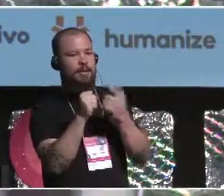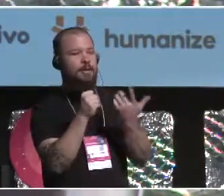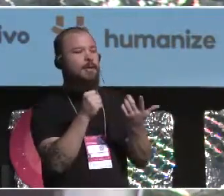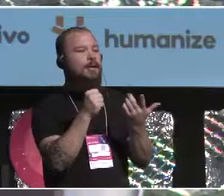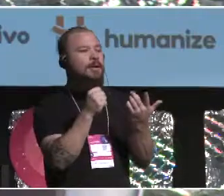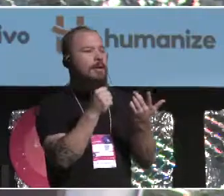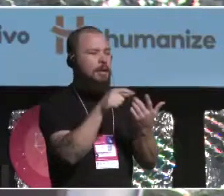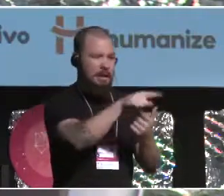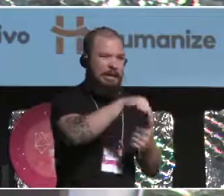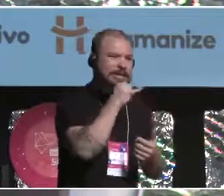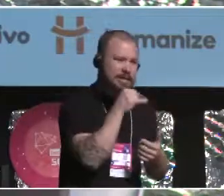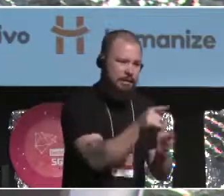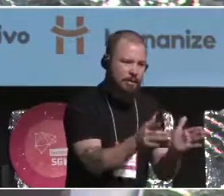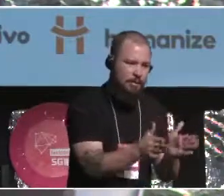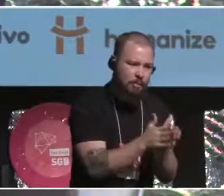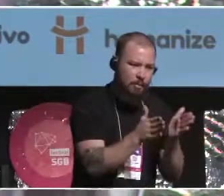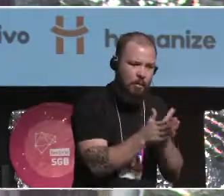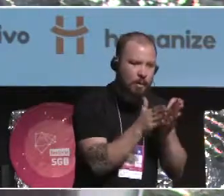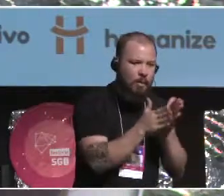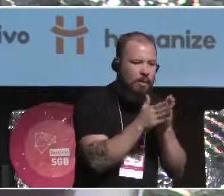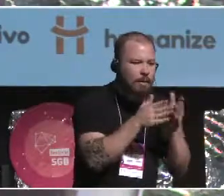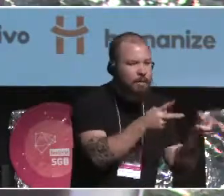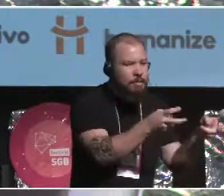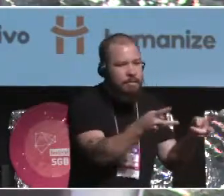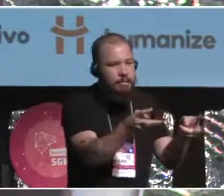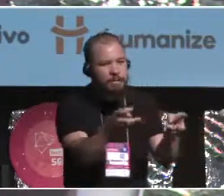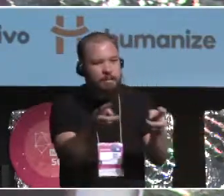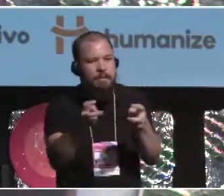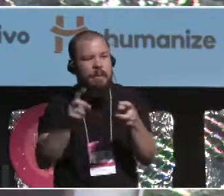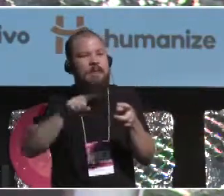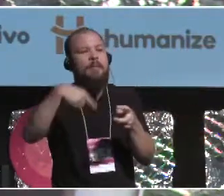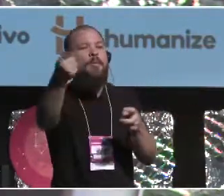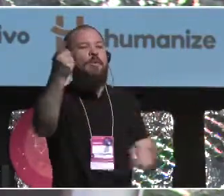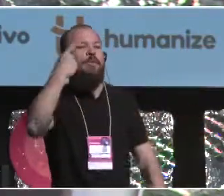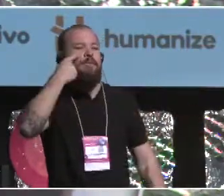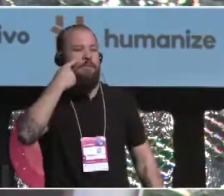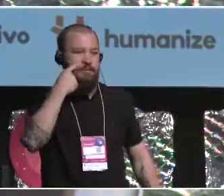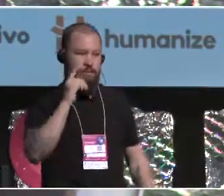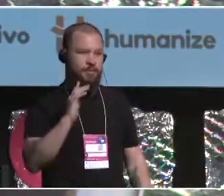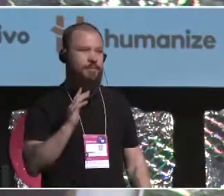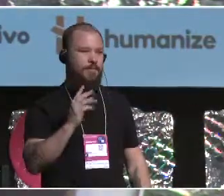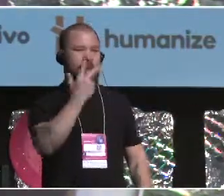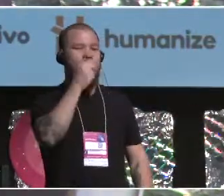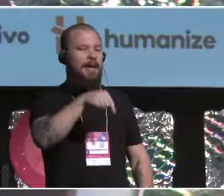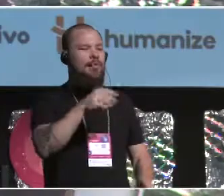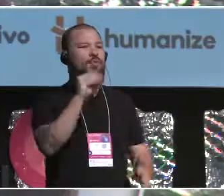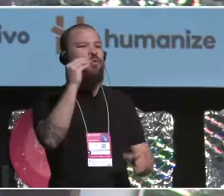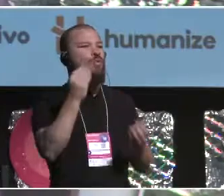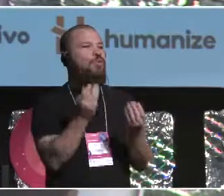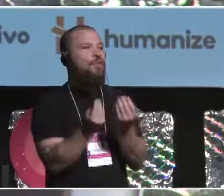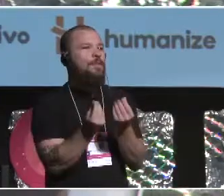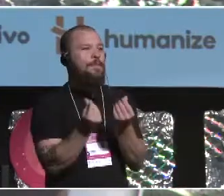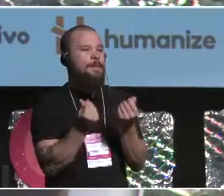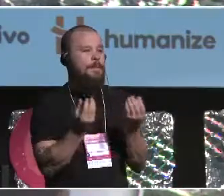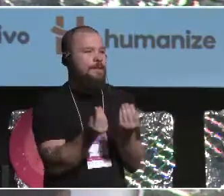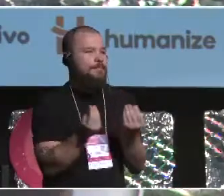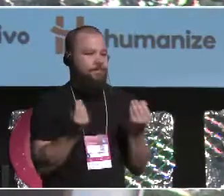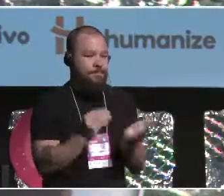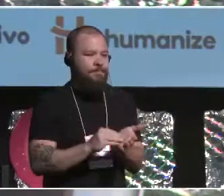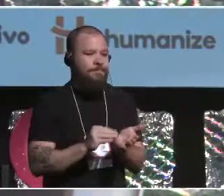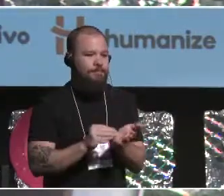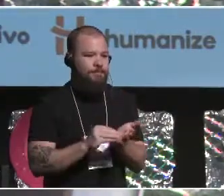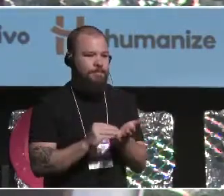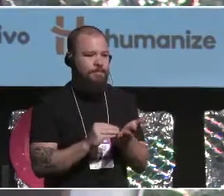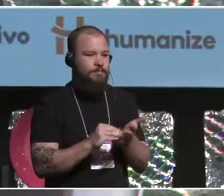ver cómo lo vamos a medir. Algo muy abierto. Aquí ya se están fijando indicadores, son indicadores estadísticos.